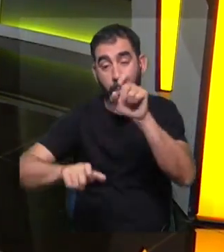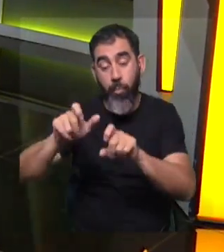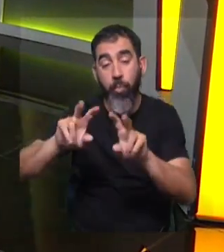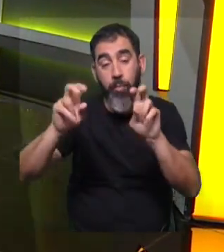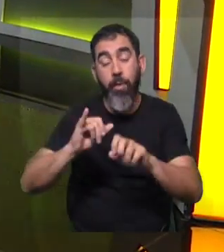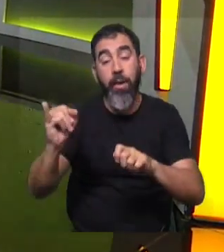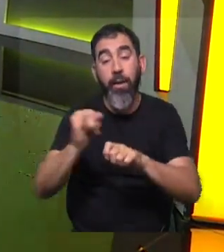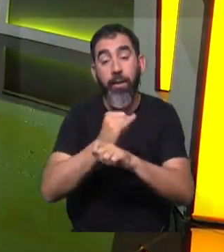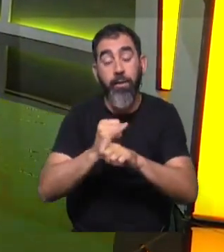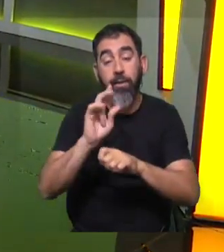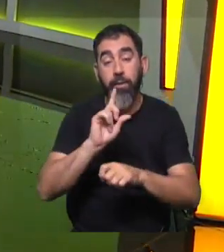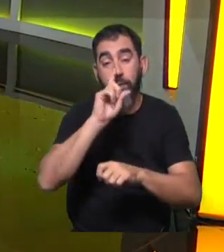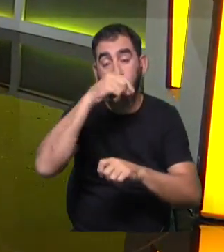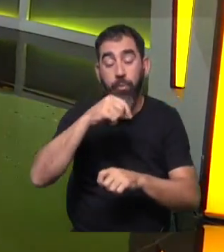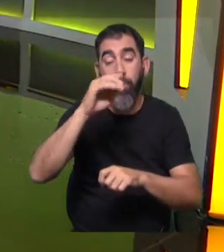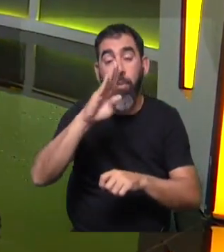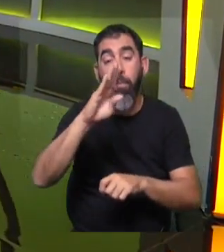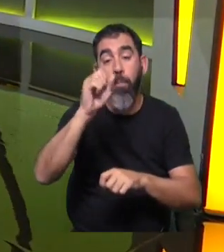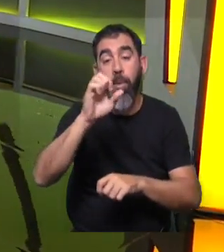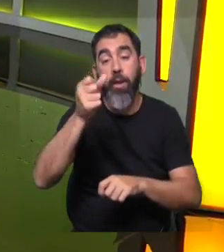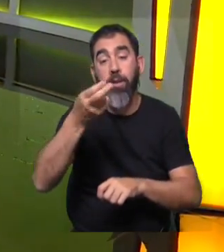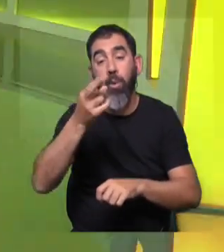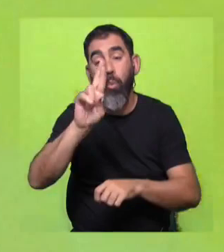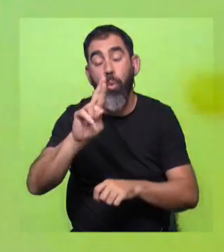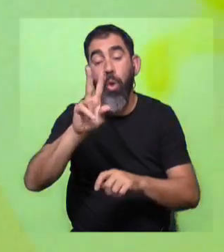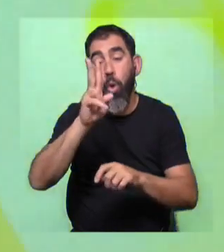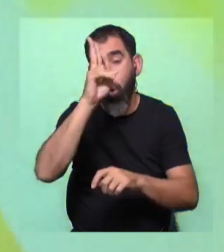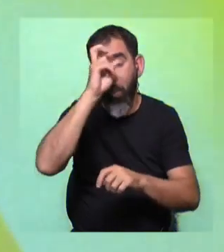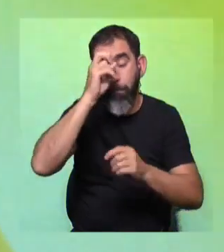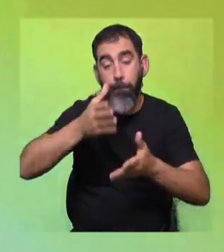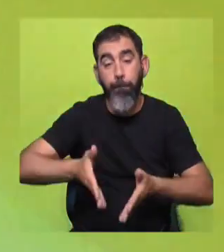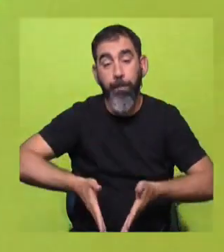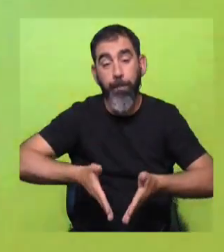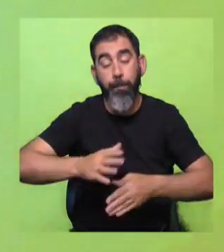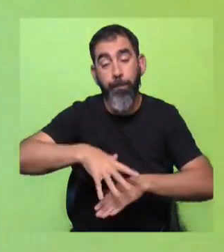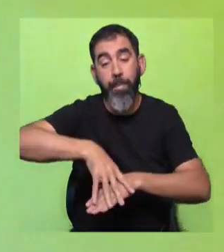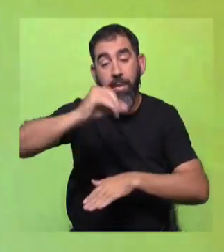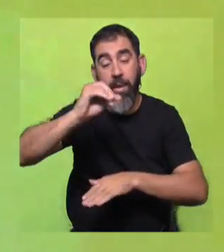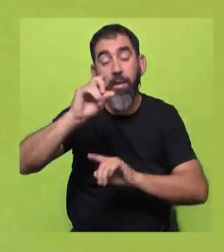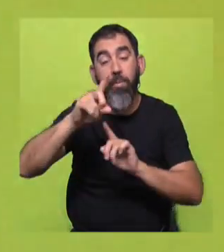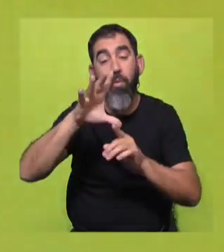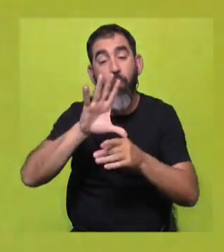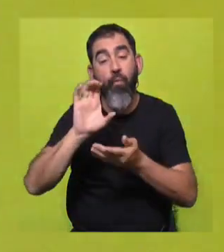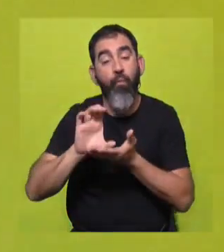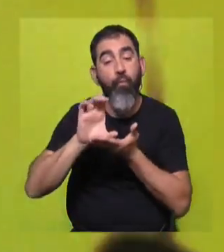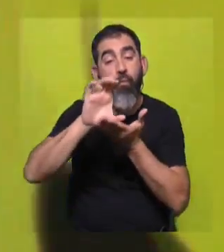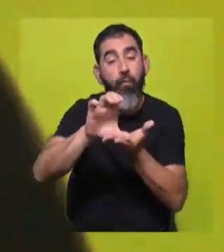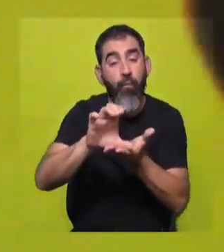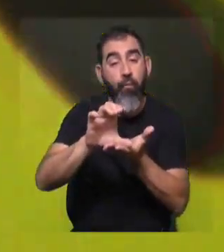con el Instituto Pasteur de Montevideo, con el Hospital Pereira Rosell y con el apoyo de un fondo sectorial administrado por la